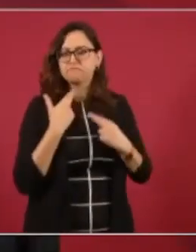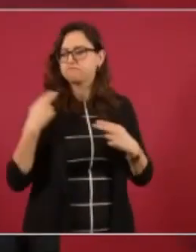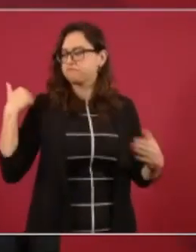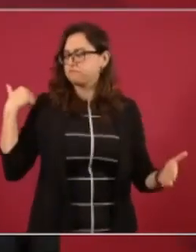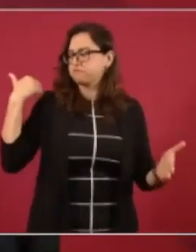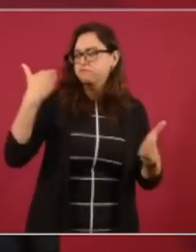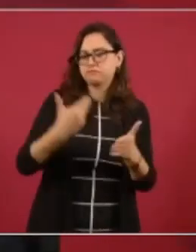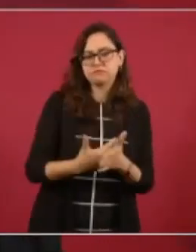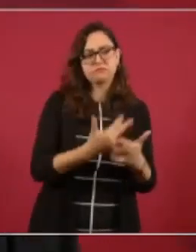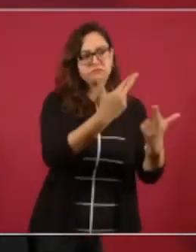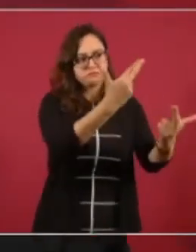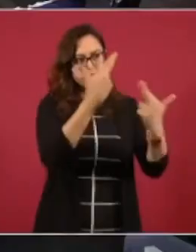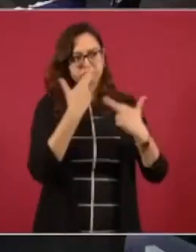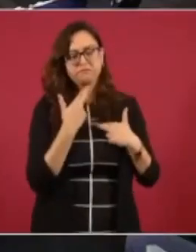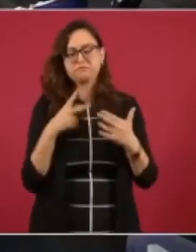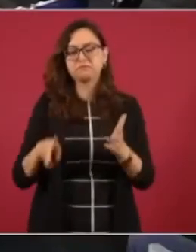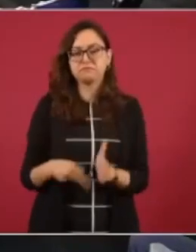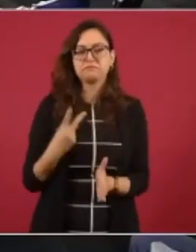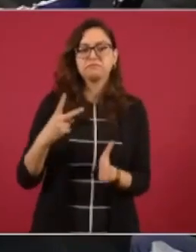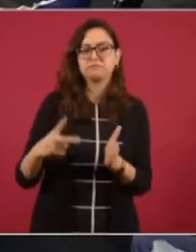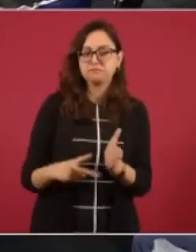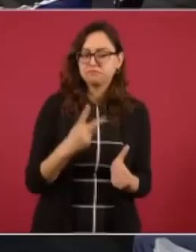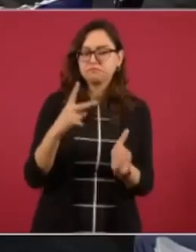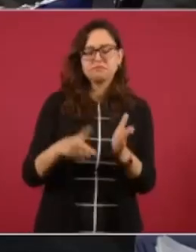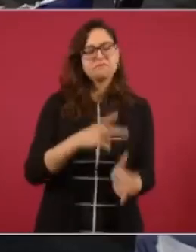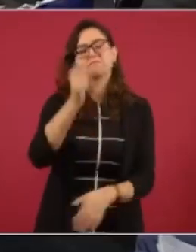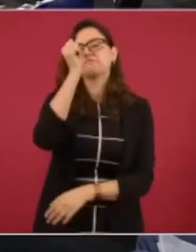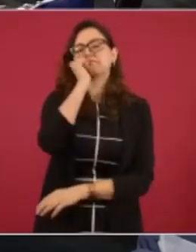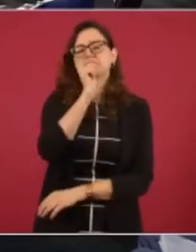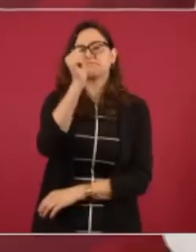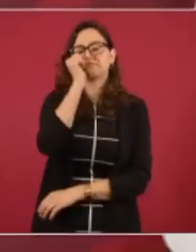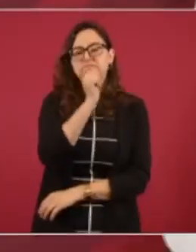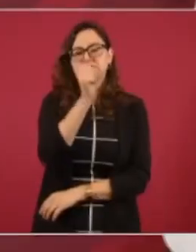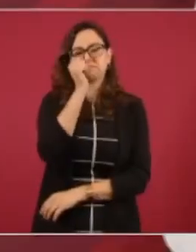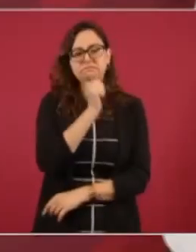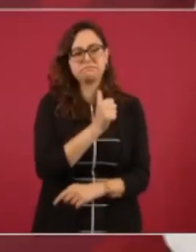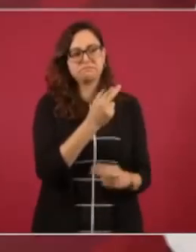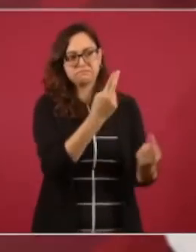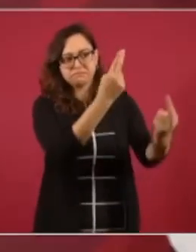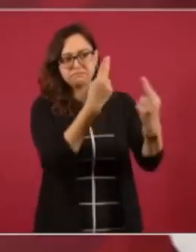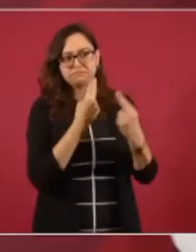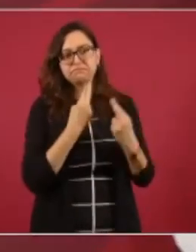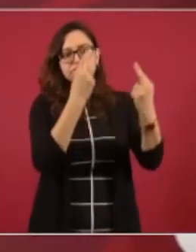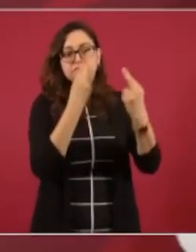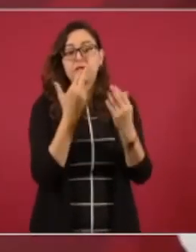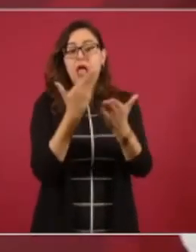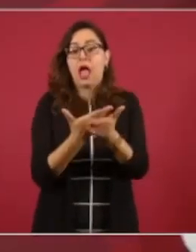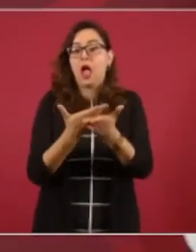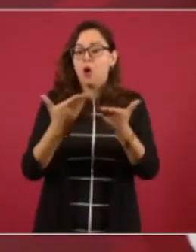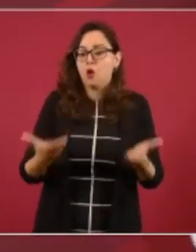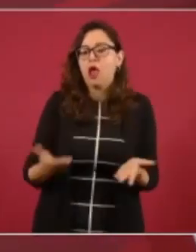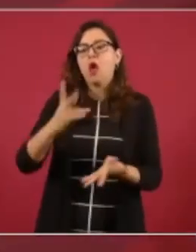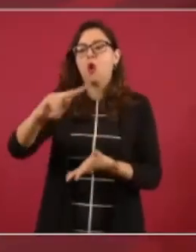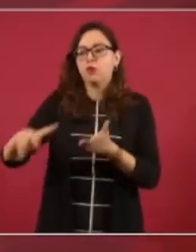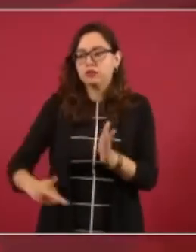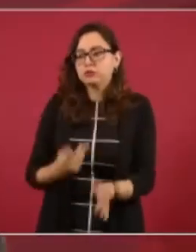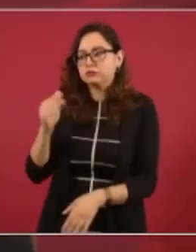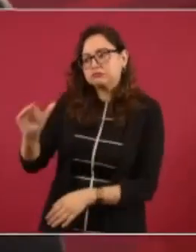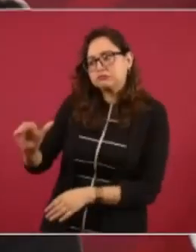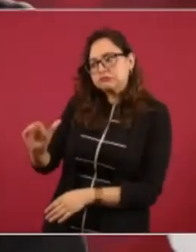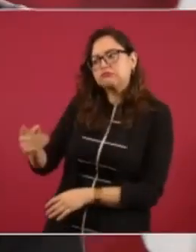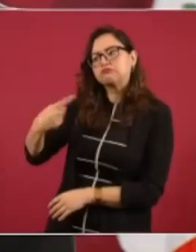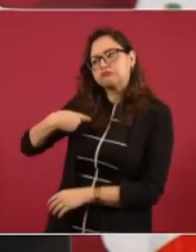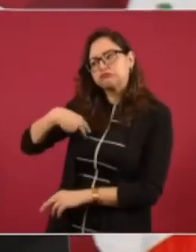porque siempre el presidente Biden lo había planteado, de que el trato con